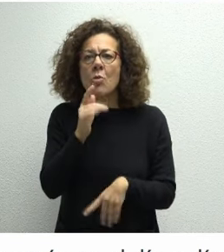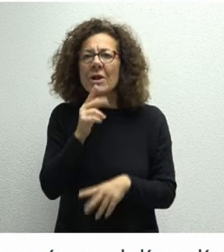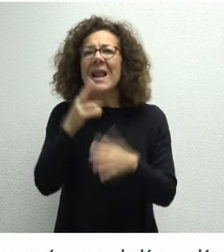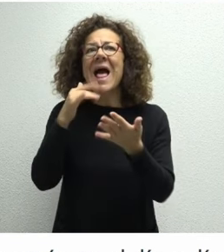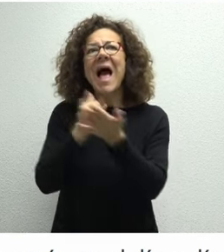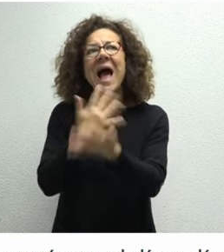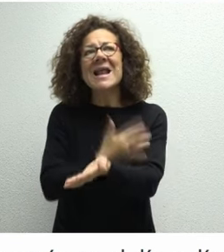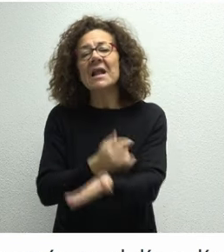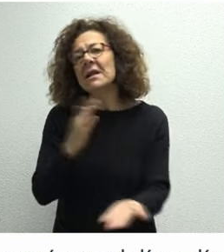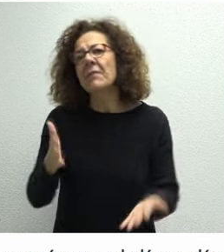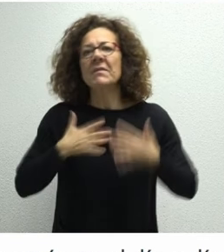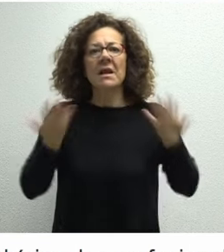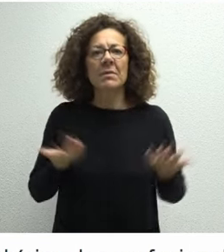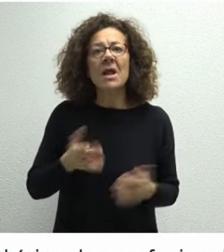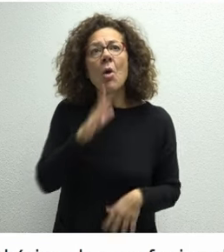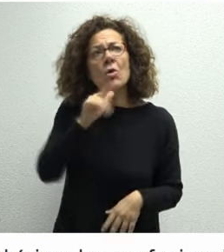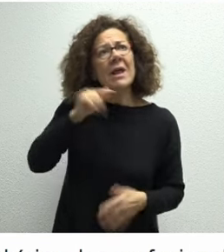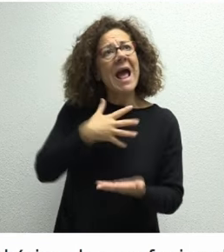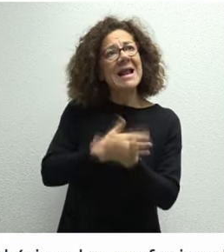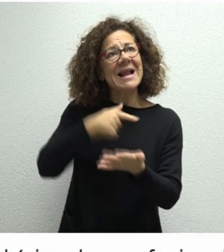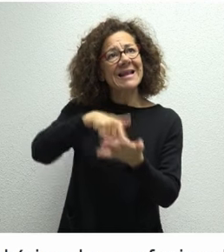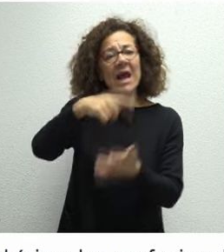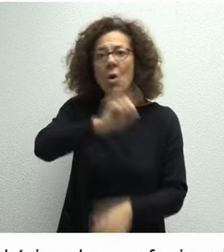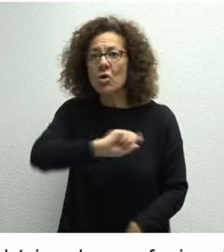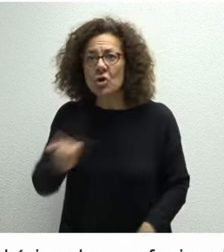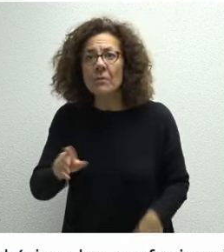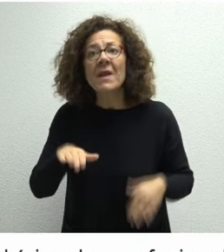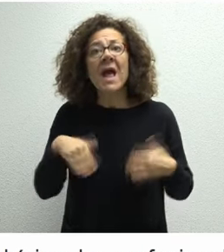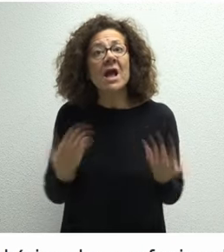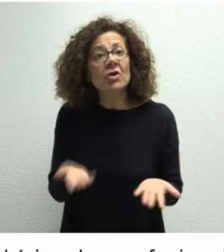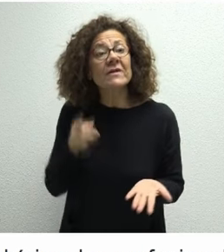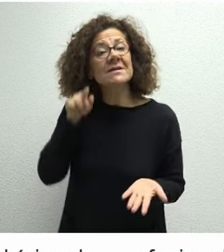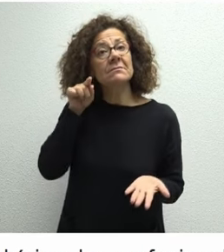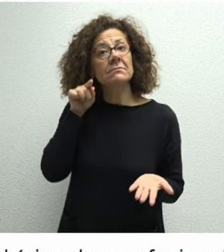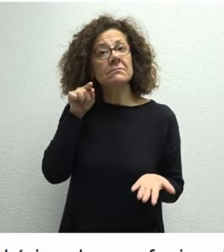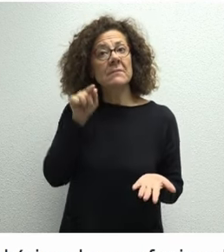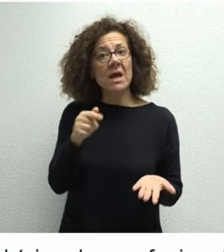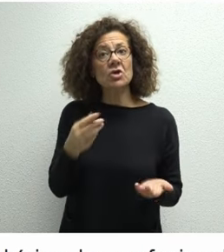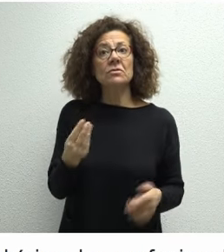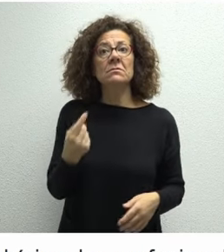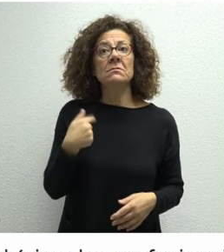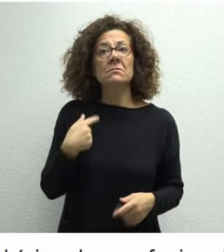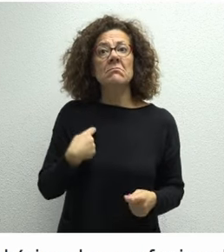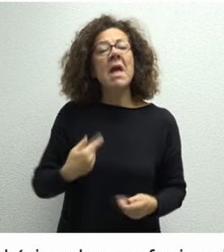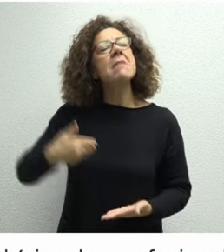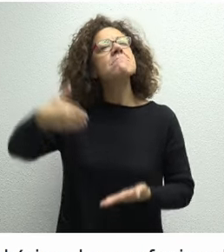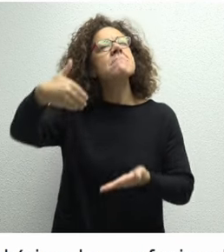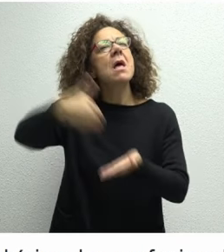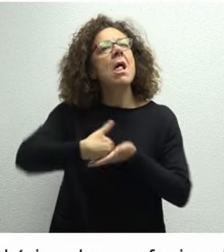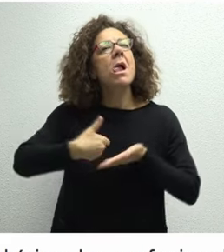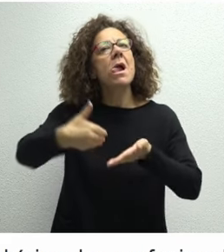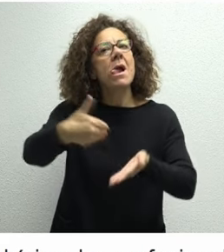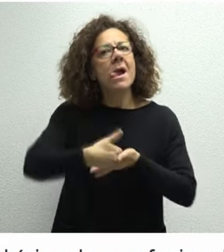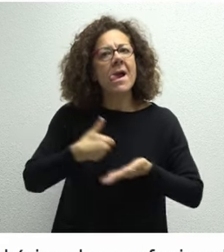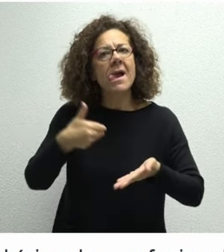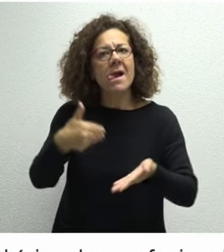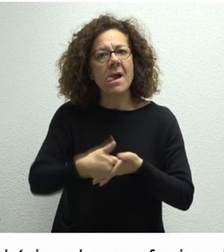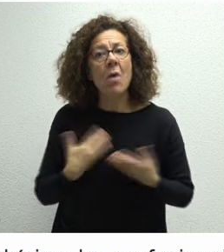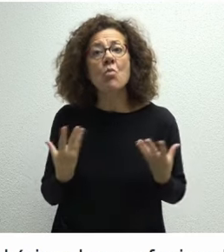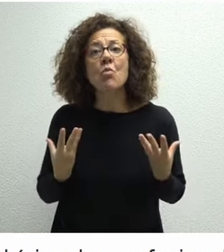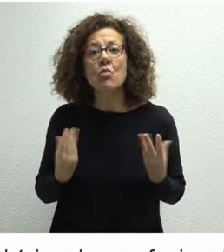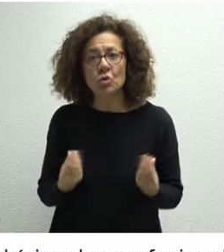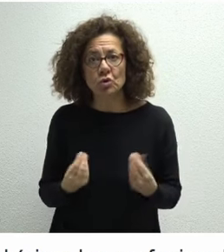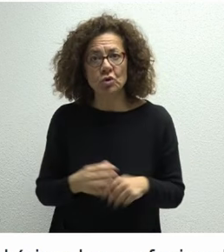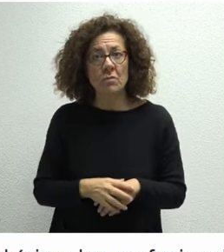analítica de repente que por qué no lo hago hoy vale Así que me han Eh me han sobre exigido vale